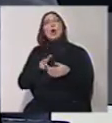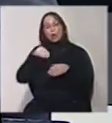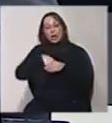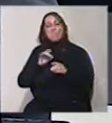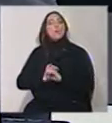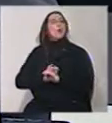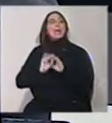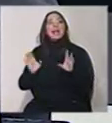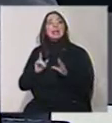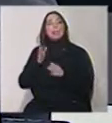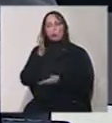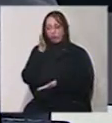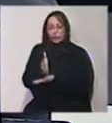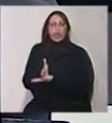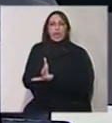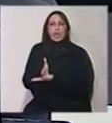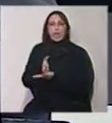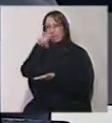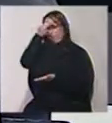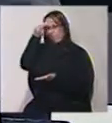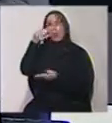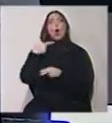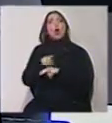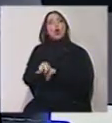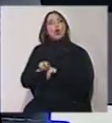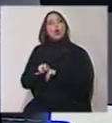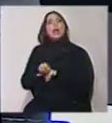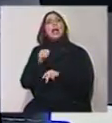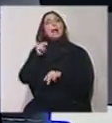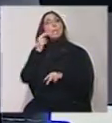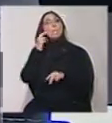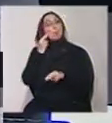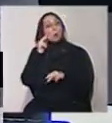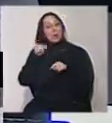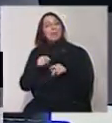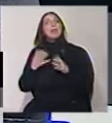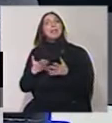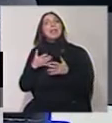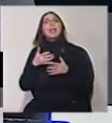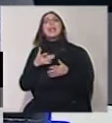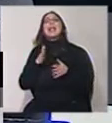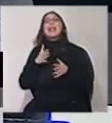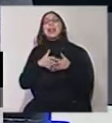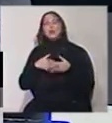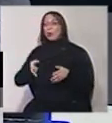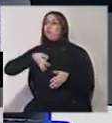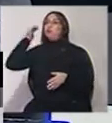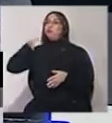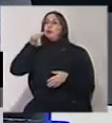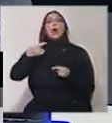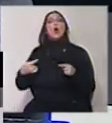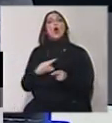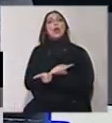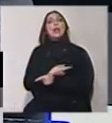claros y son muy rigurosos en el control de estas cuestiones. El problema es que Estados Unidos predica lo contrario de lo